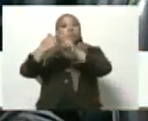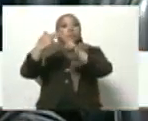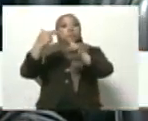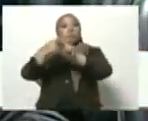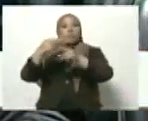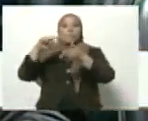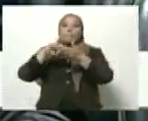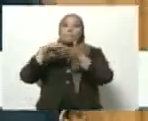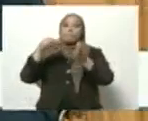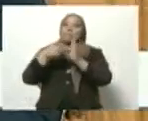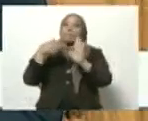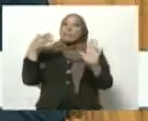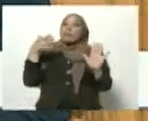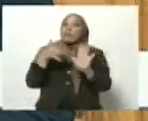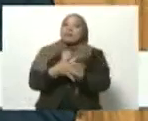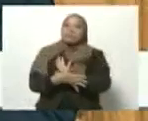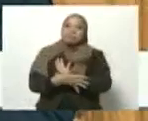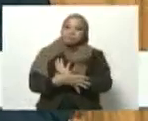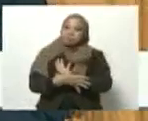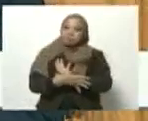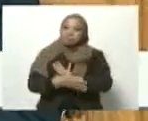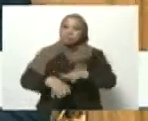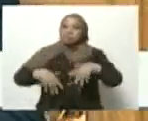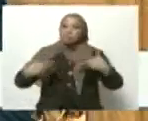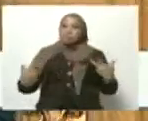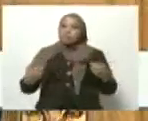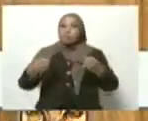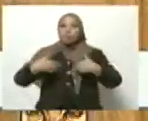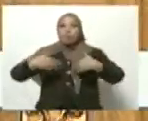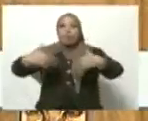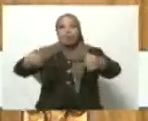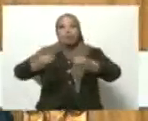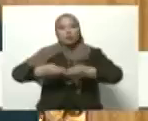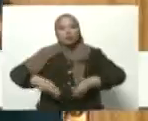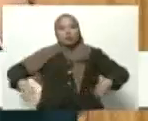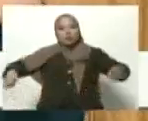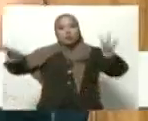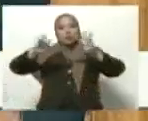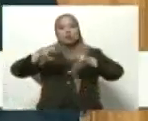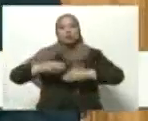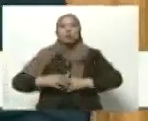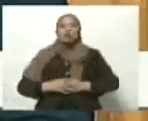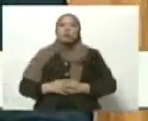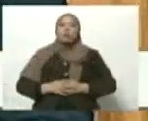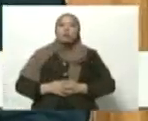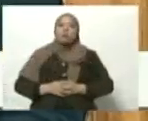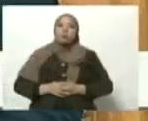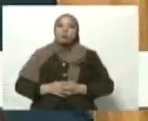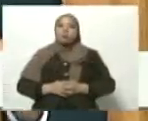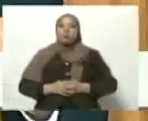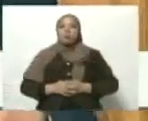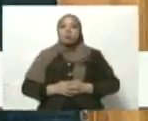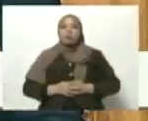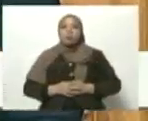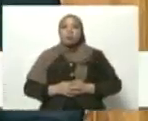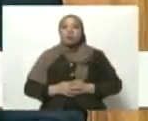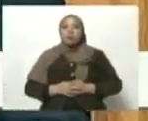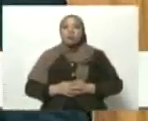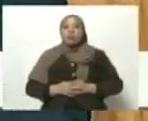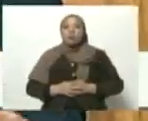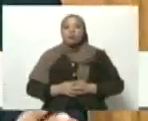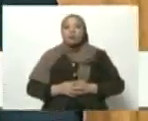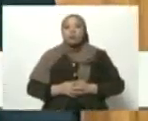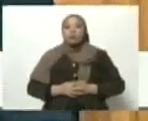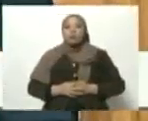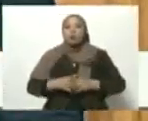significa organismo multilateral, Organización Mundial de la Salud, Organización Mundial de Comercio, Organización Mundial de Turismo, Consejo de